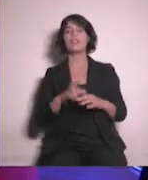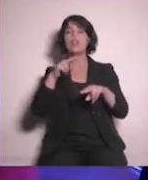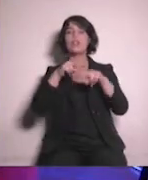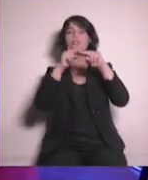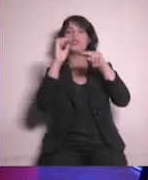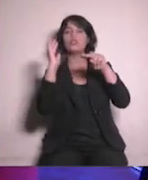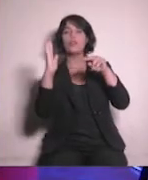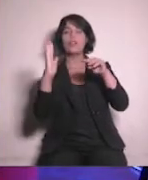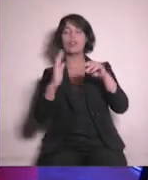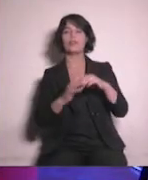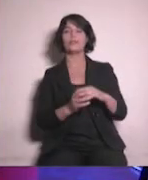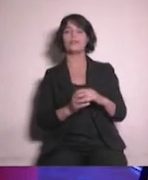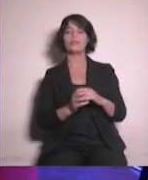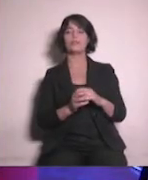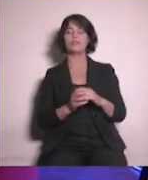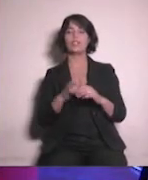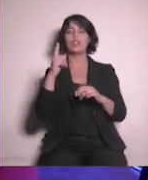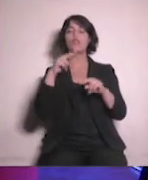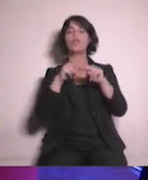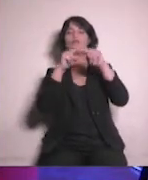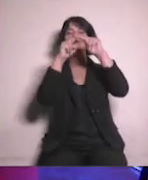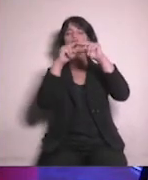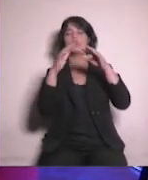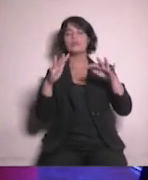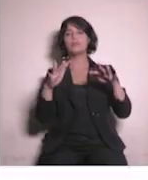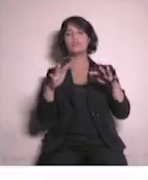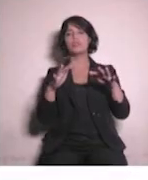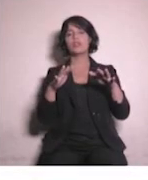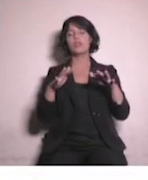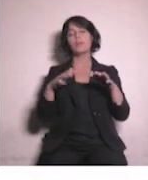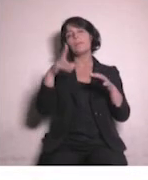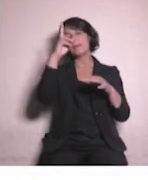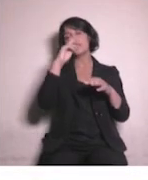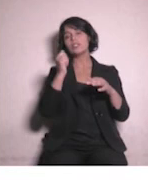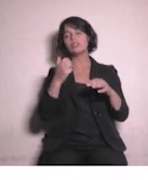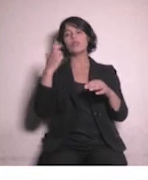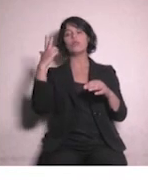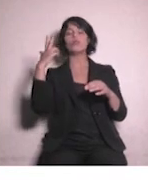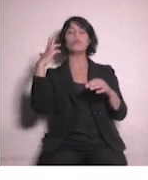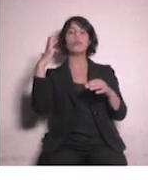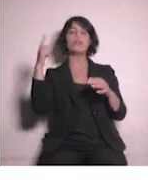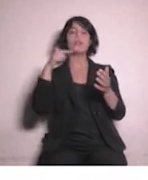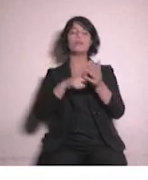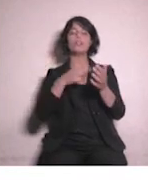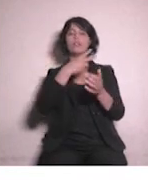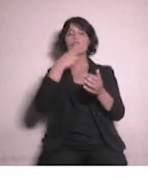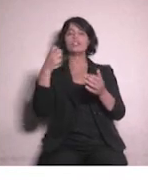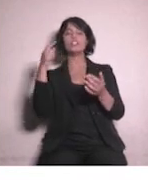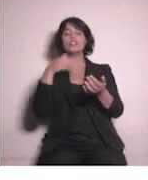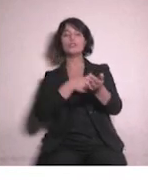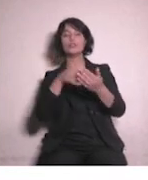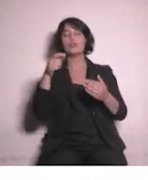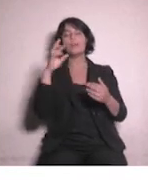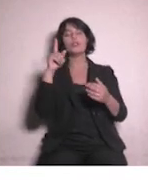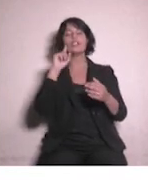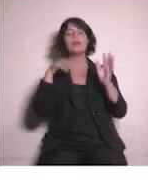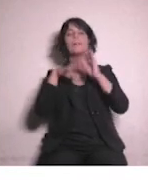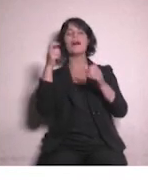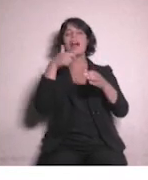B es un fondo de un tamaño bastante similar, 9.200 millones, sin embargo tiene más